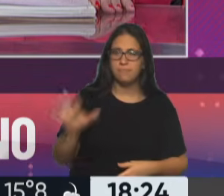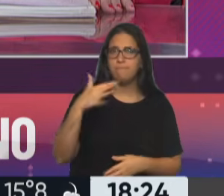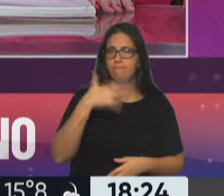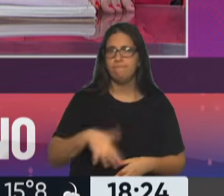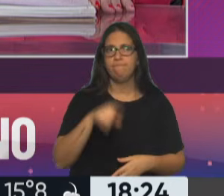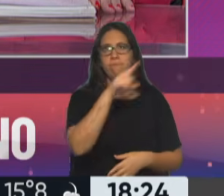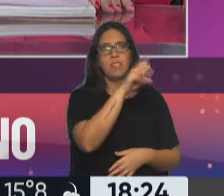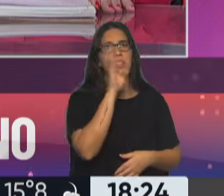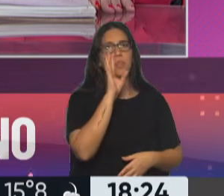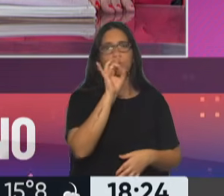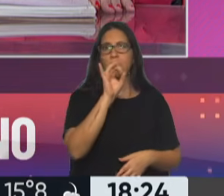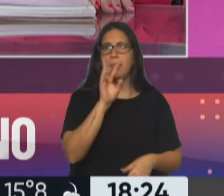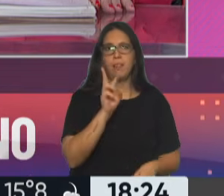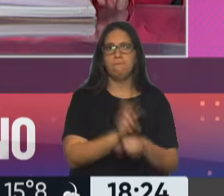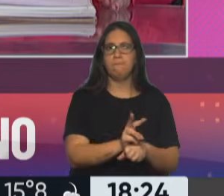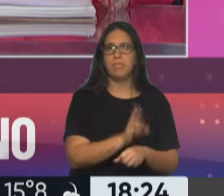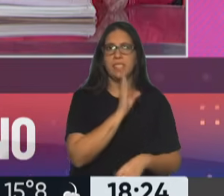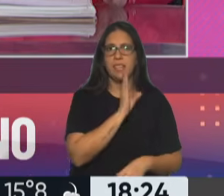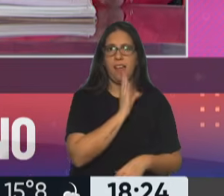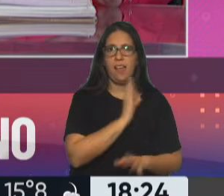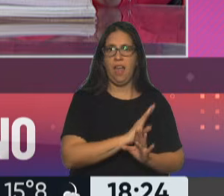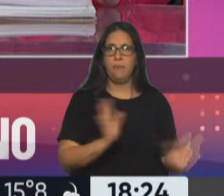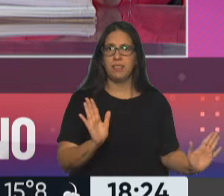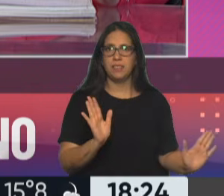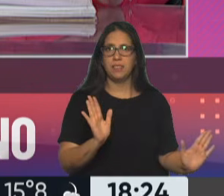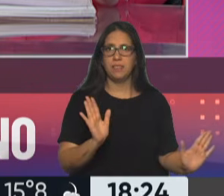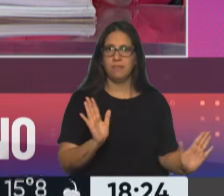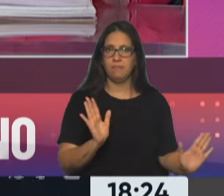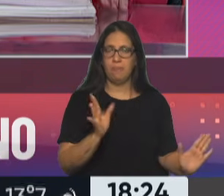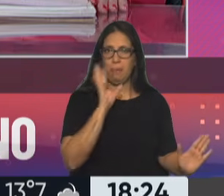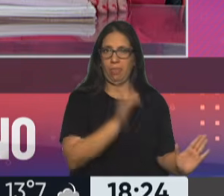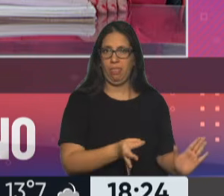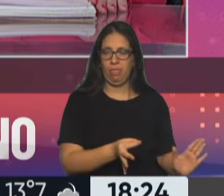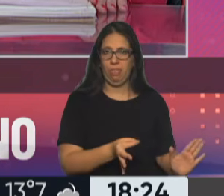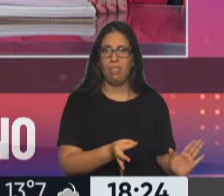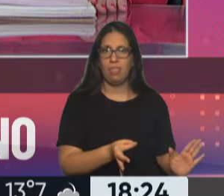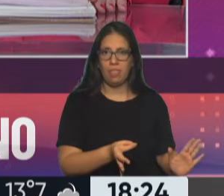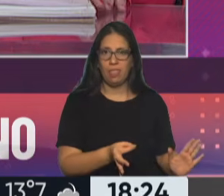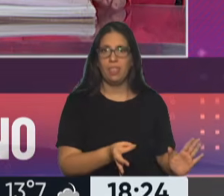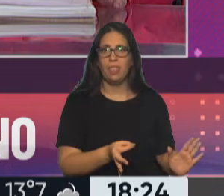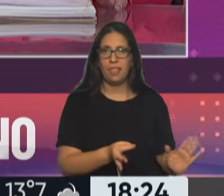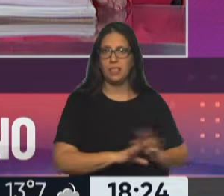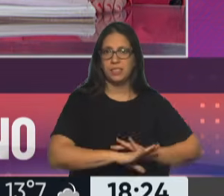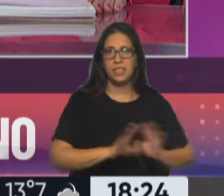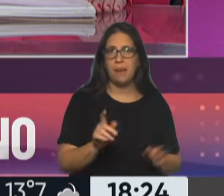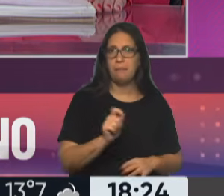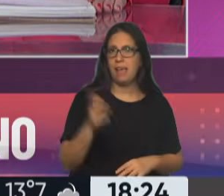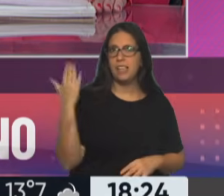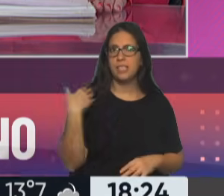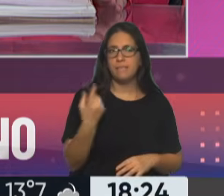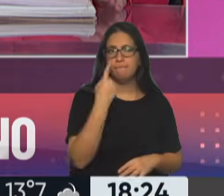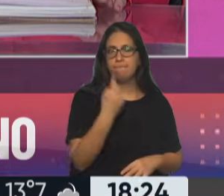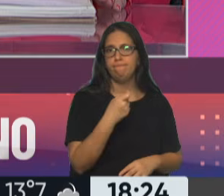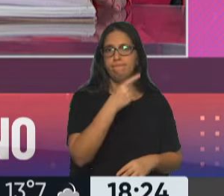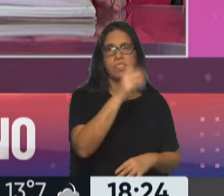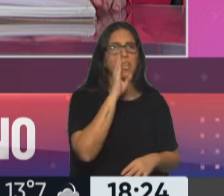solo protege a Israel, ¿no? Me parece que eso es algo de lo que se noticiaron en estos meses,